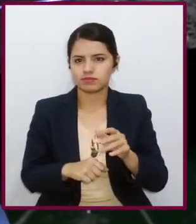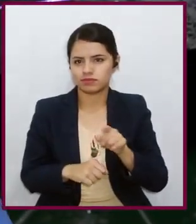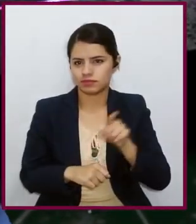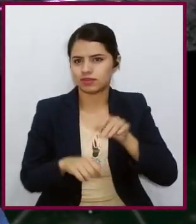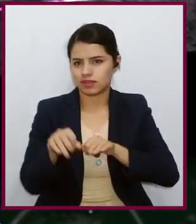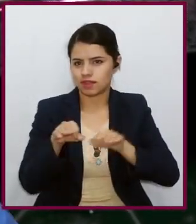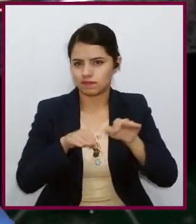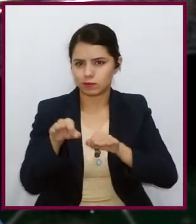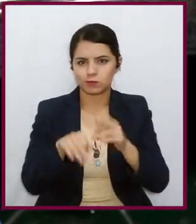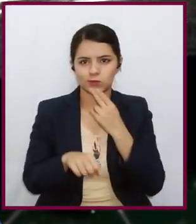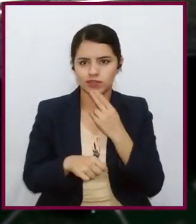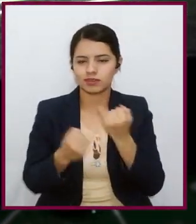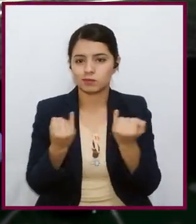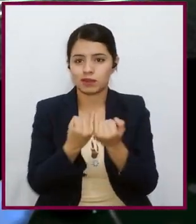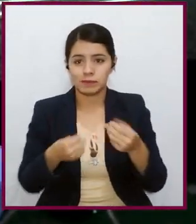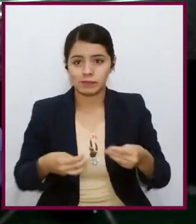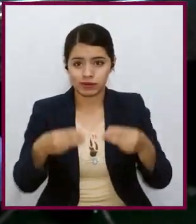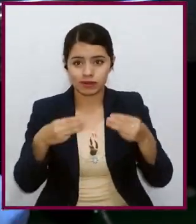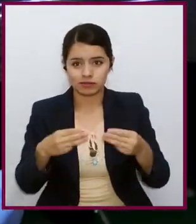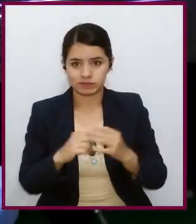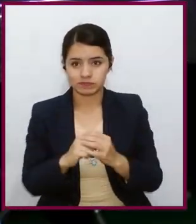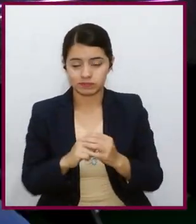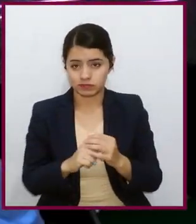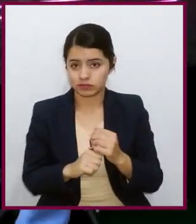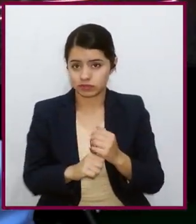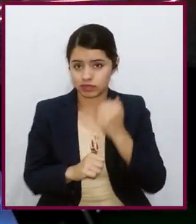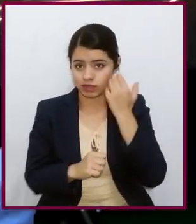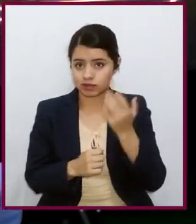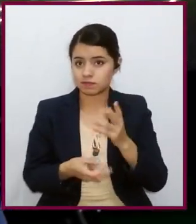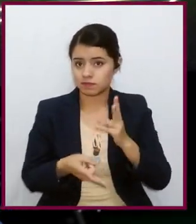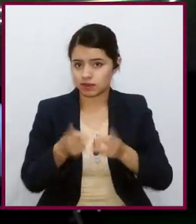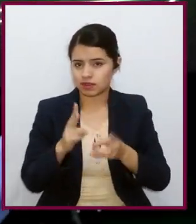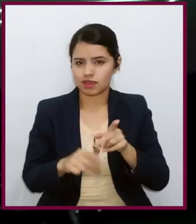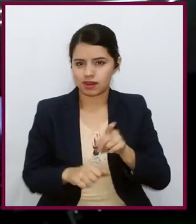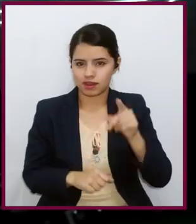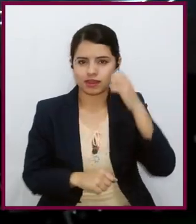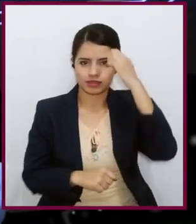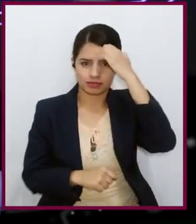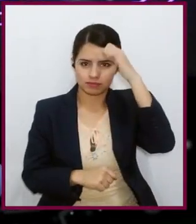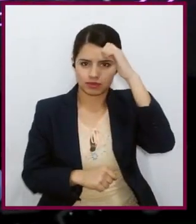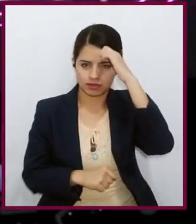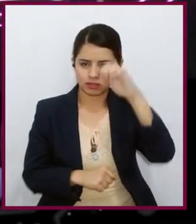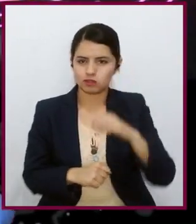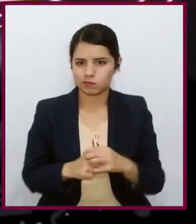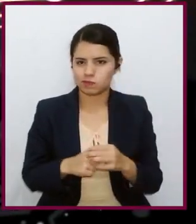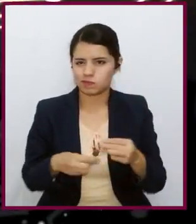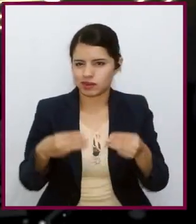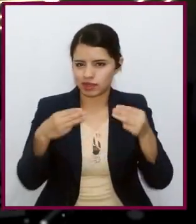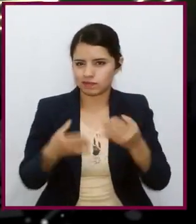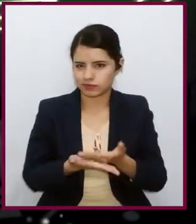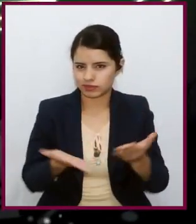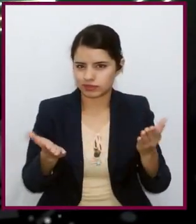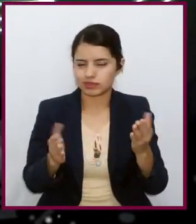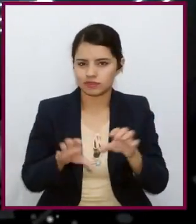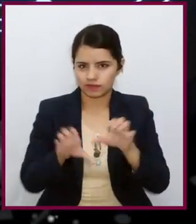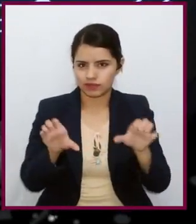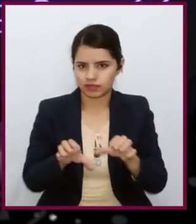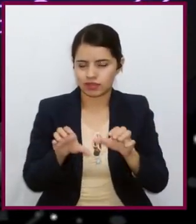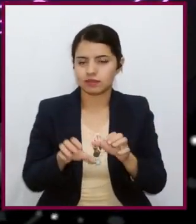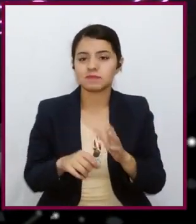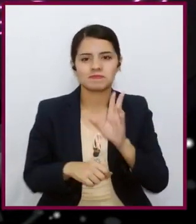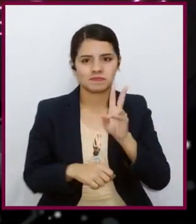mediante computadora o representación gráfica que apoya una información de prensa. Y este